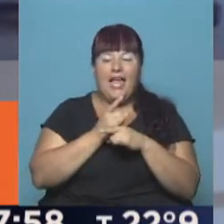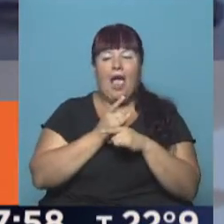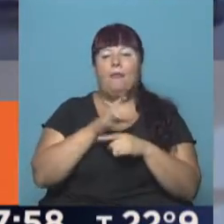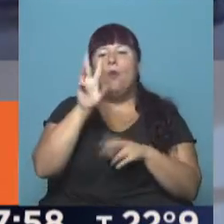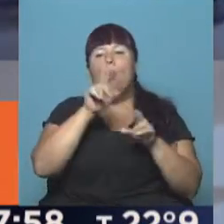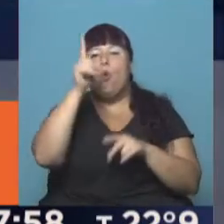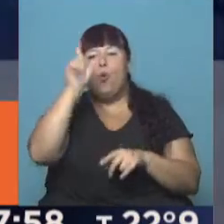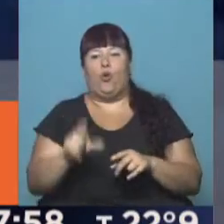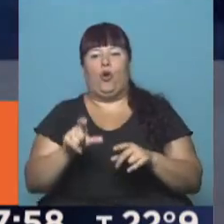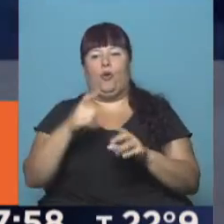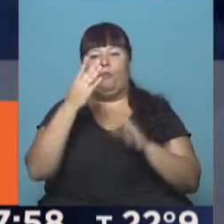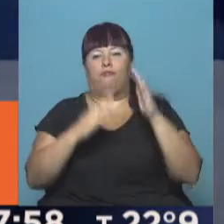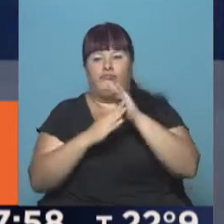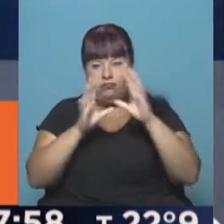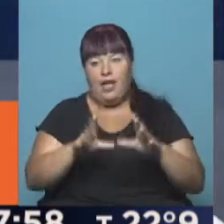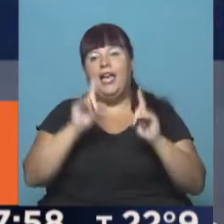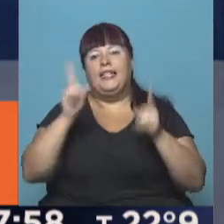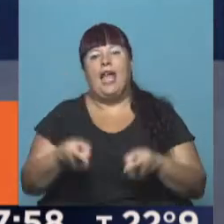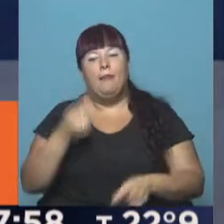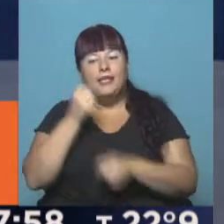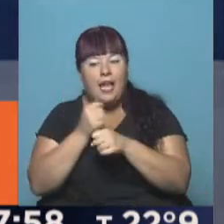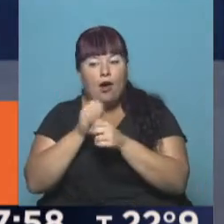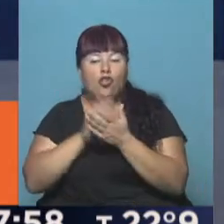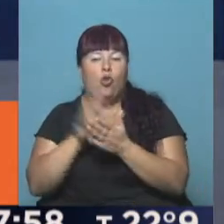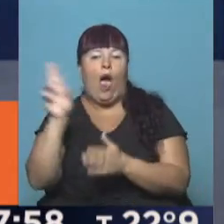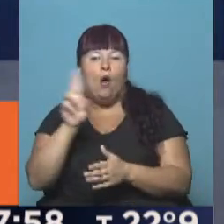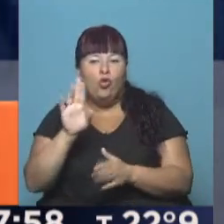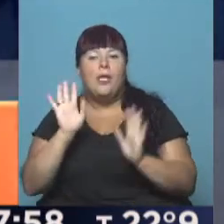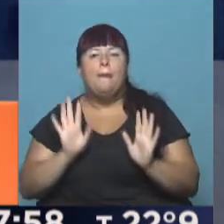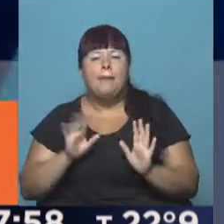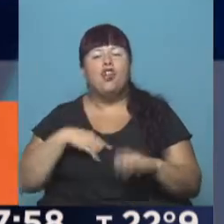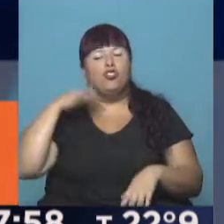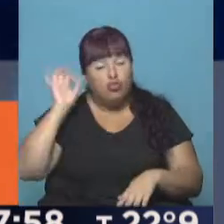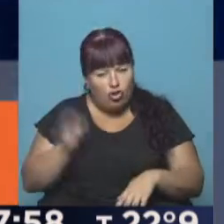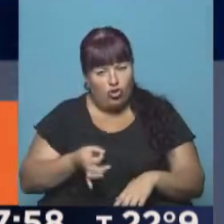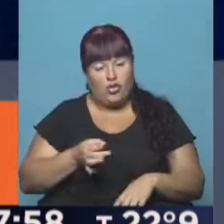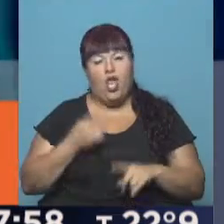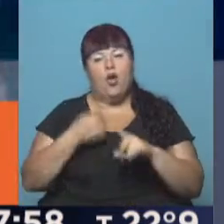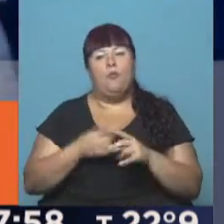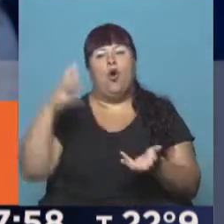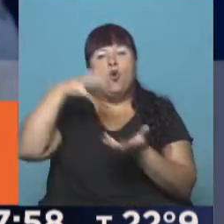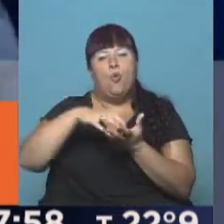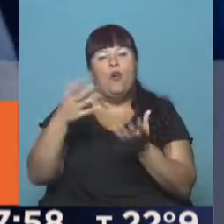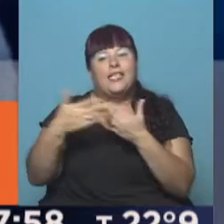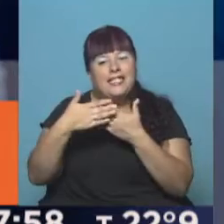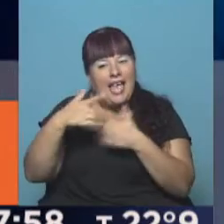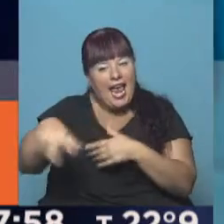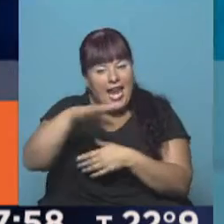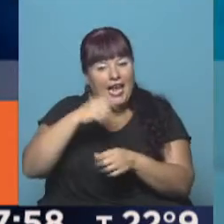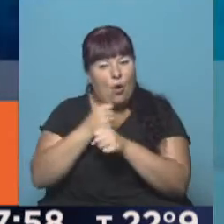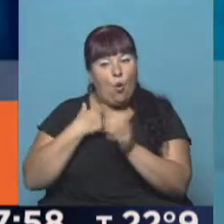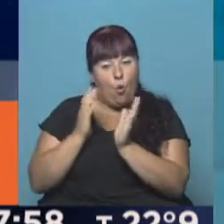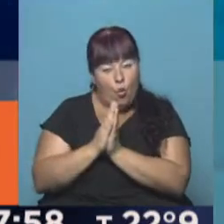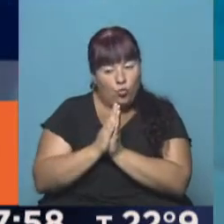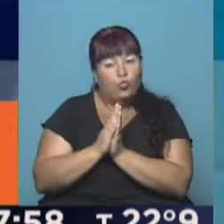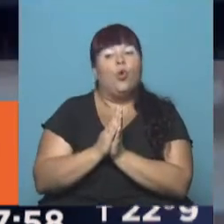alguien que pueda representar un patrón, también tenemos que trabajar con su autorización, pero sabemos por organizaciones cercanas que trabajan con nosotros